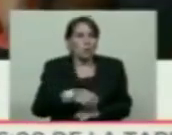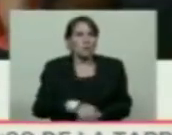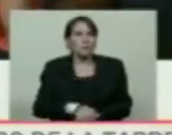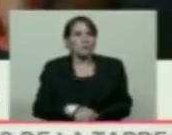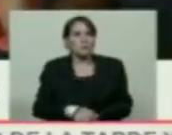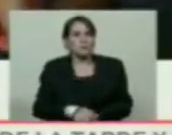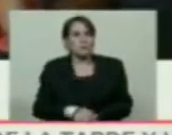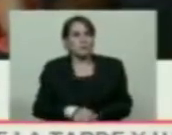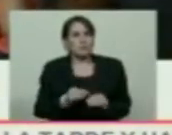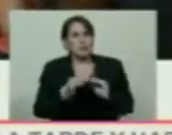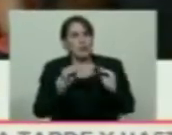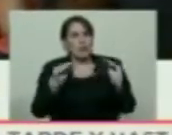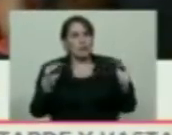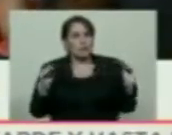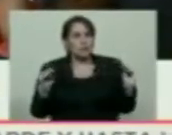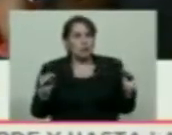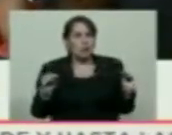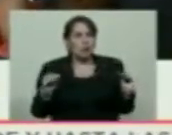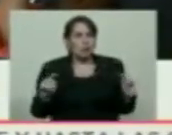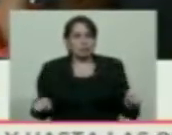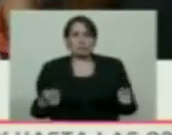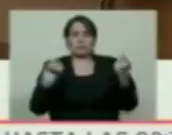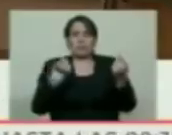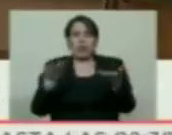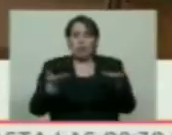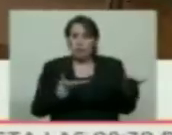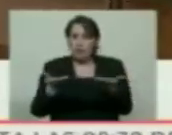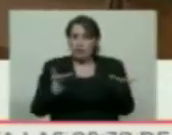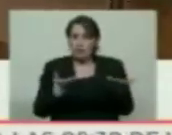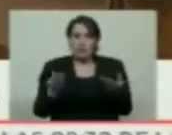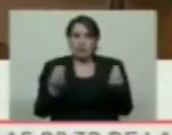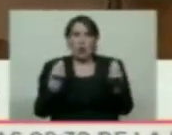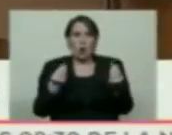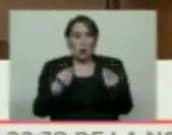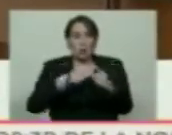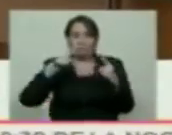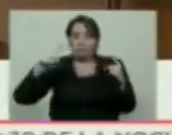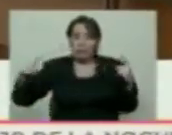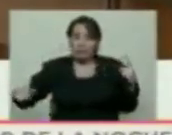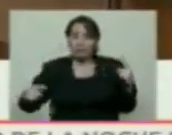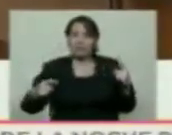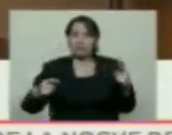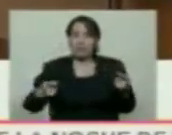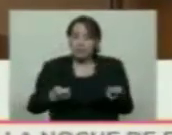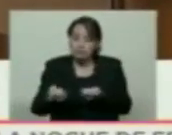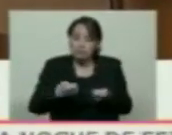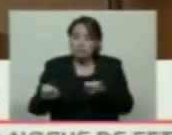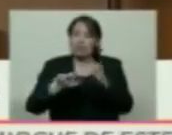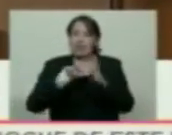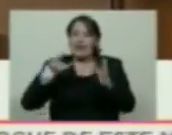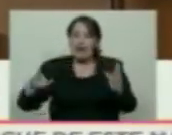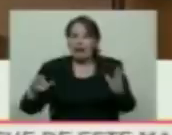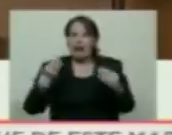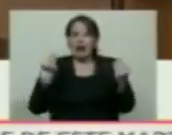julio. Notificó que ha iniciado el plan de recuperación de los servicios. Se aplicará la administración de carga al sistema eléctrico por 30 días, como lo anunció el Ejecutivo,